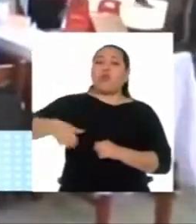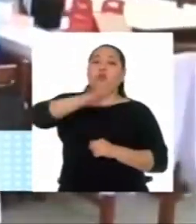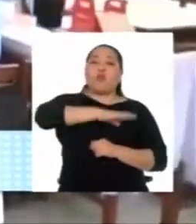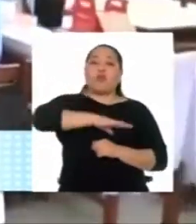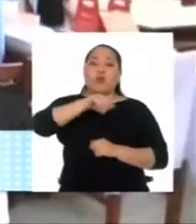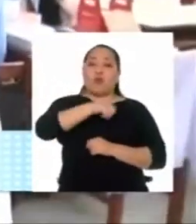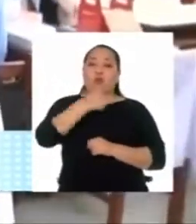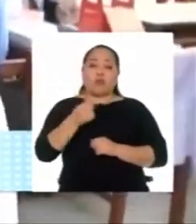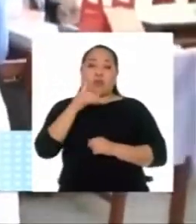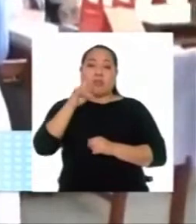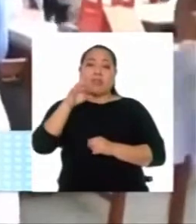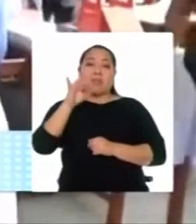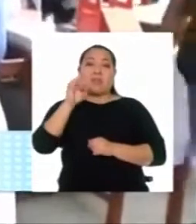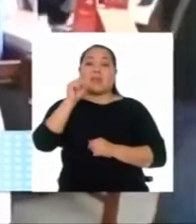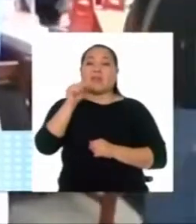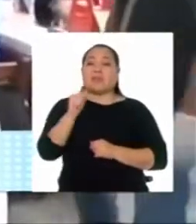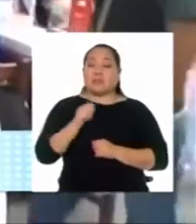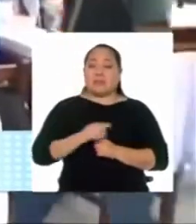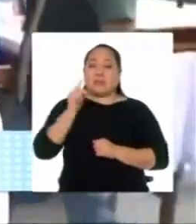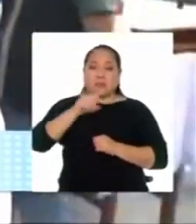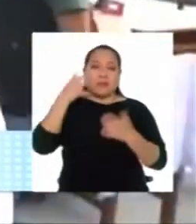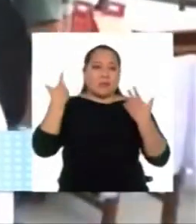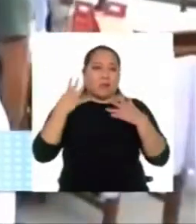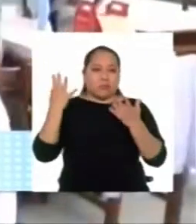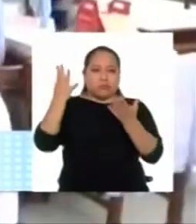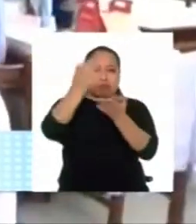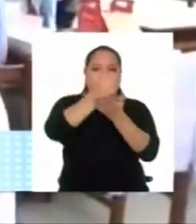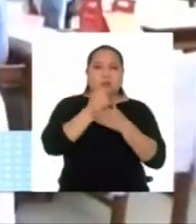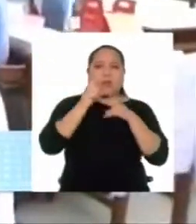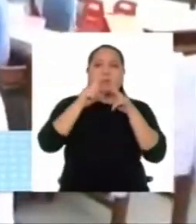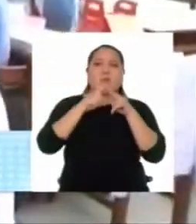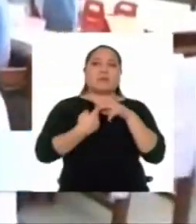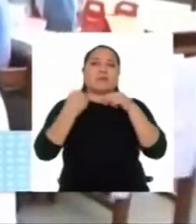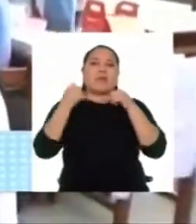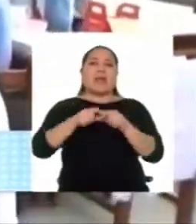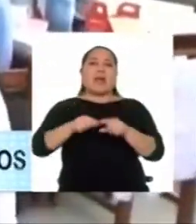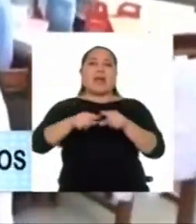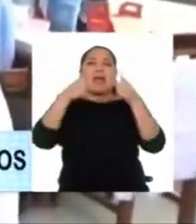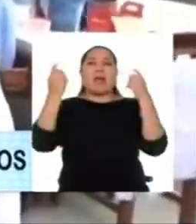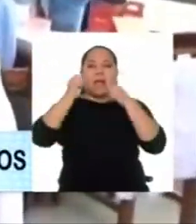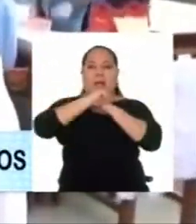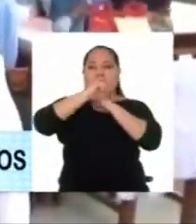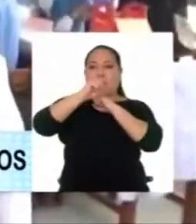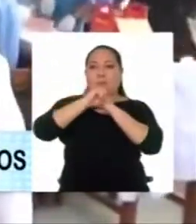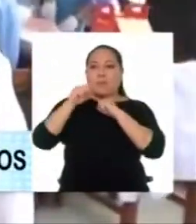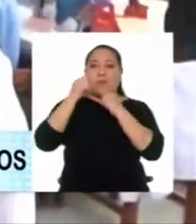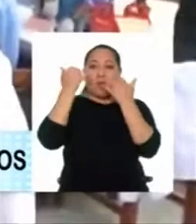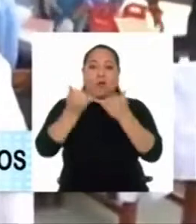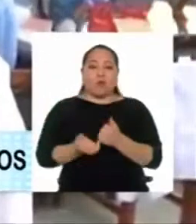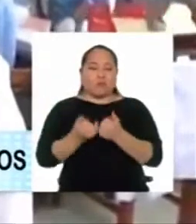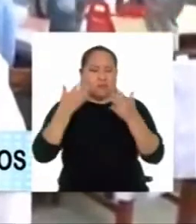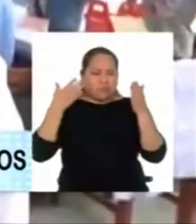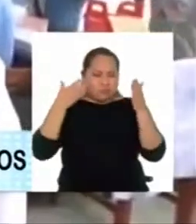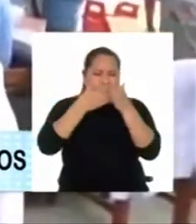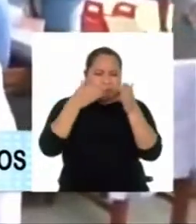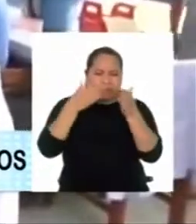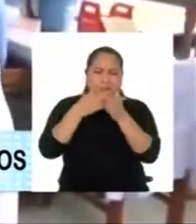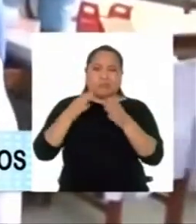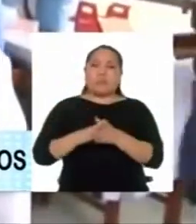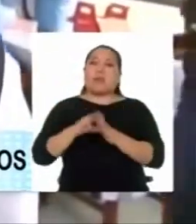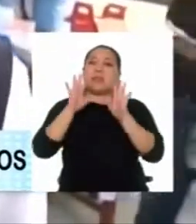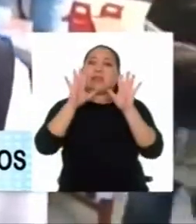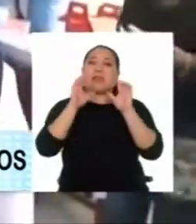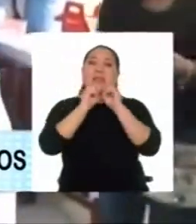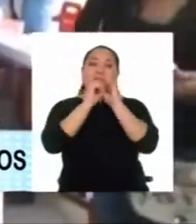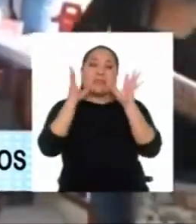de los componentes de Diresa, hemos hecho posible comenzar esta gran campaña el día de hoy. Esta campaña agresiva vamos a tener